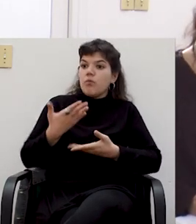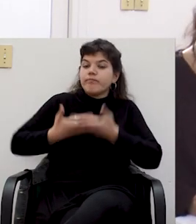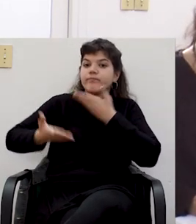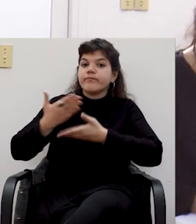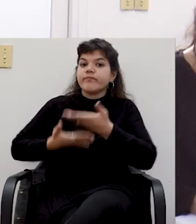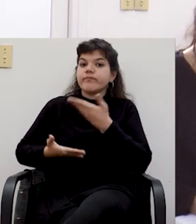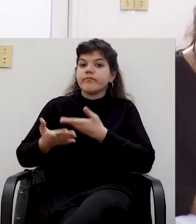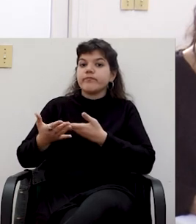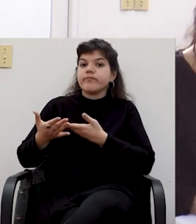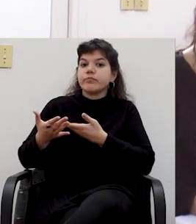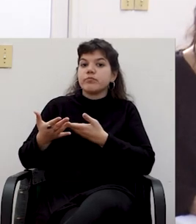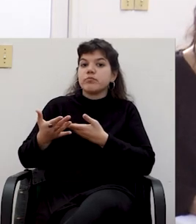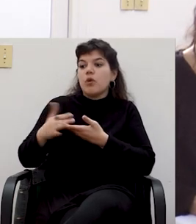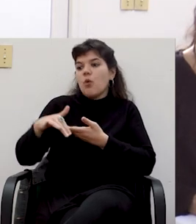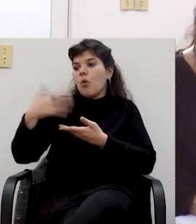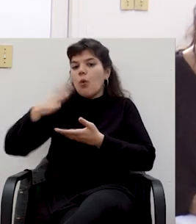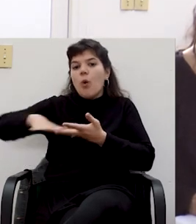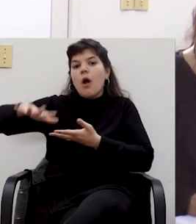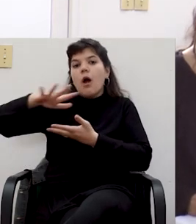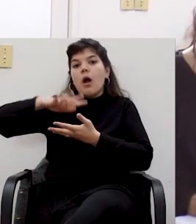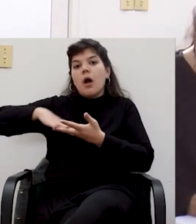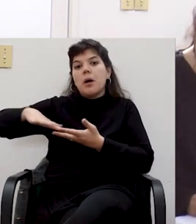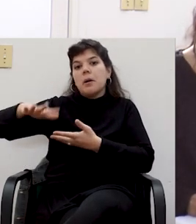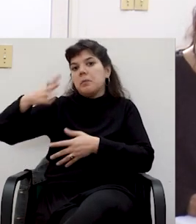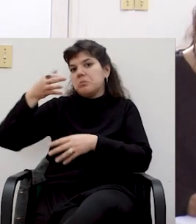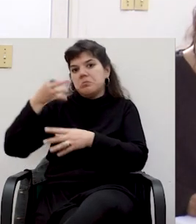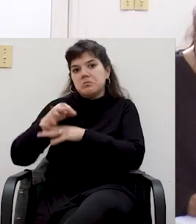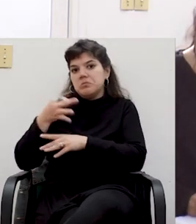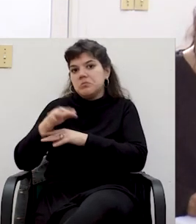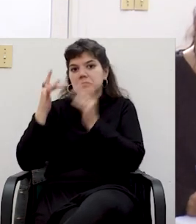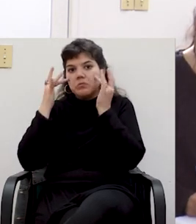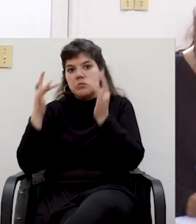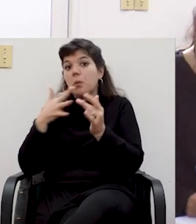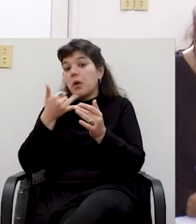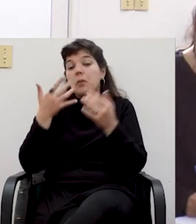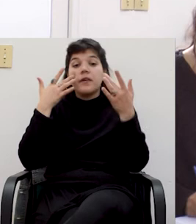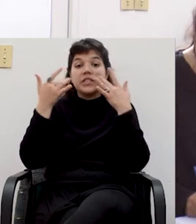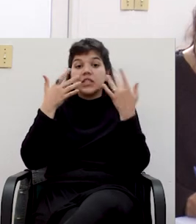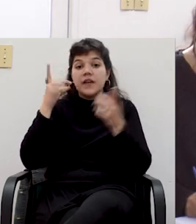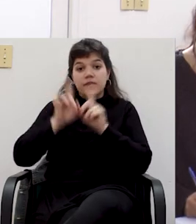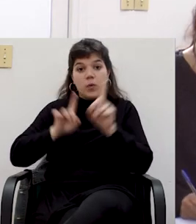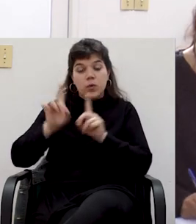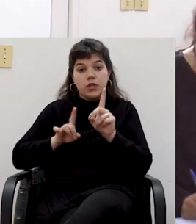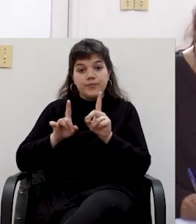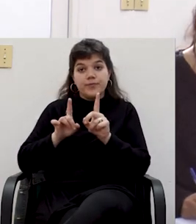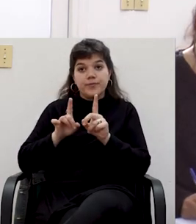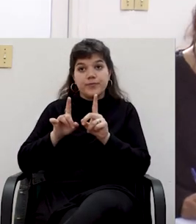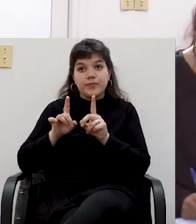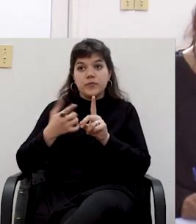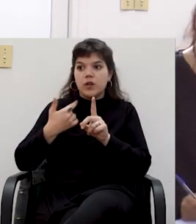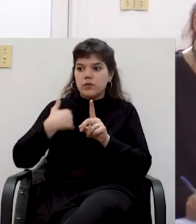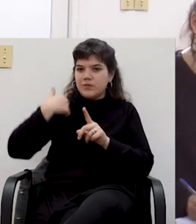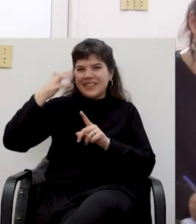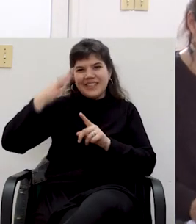conjuntamente con los ámbitos, con otros ámbitos académicos, por ejemplo Bellas Artes. Yo creo que